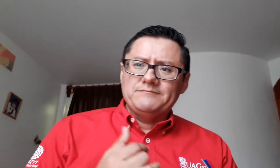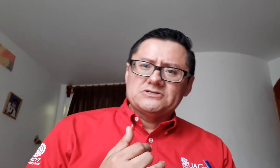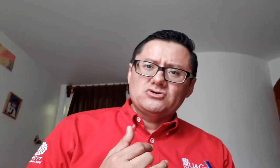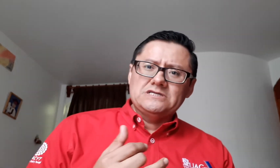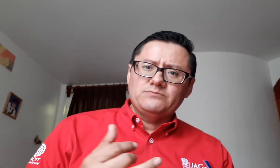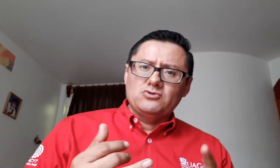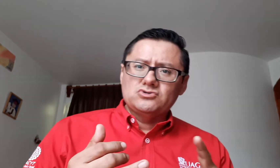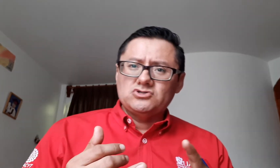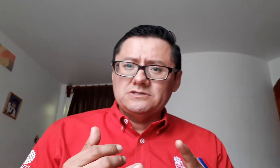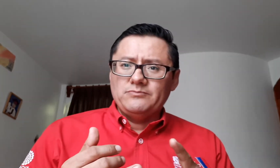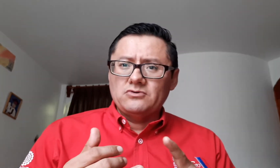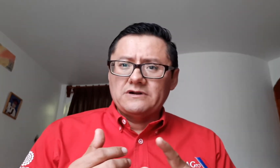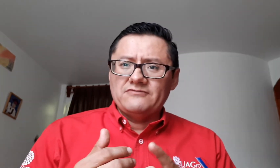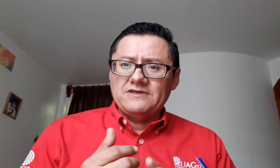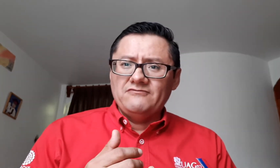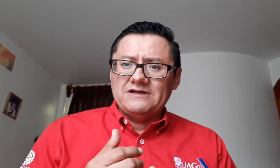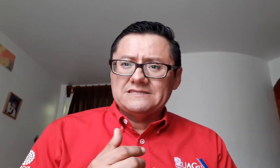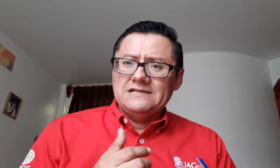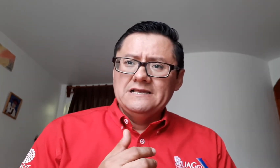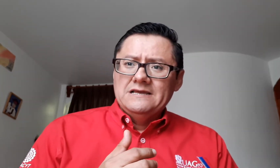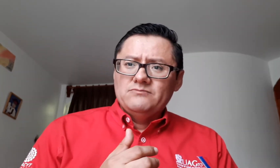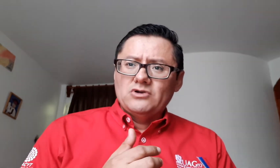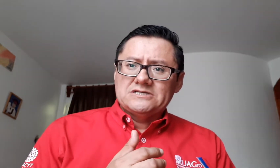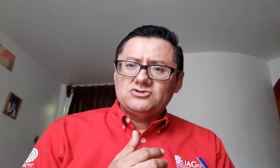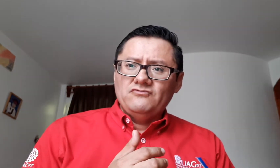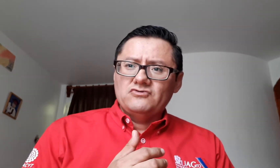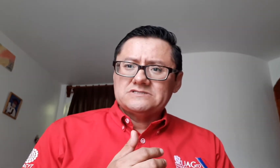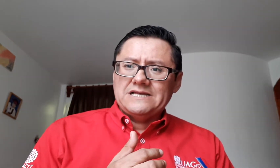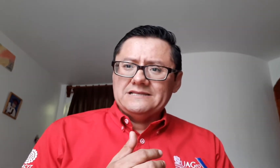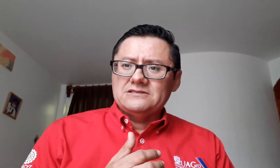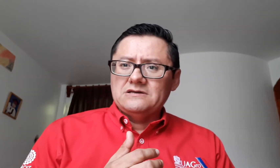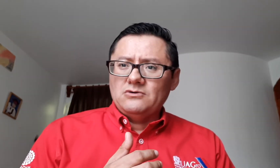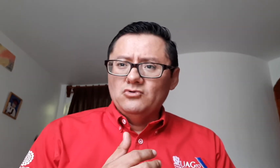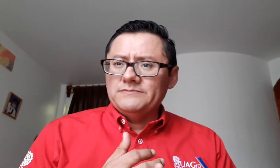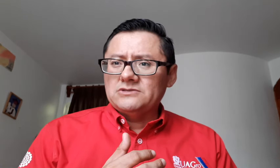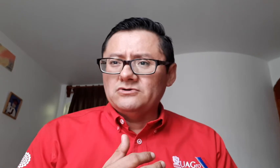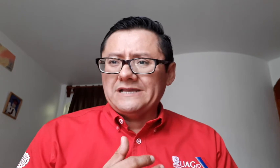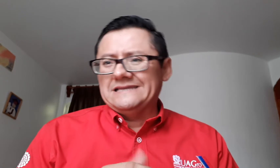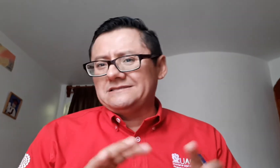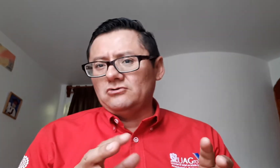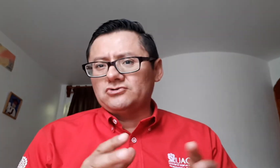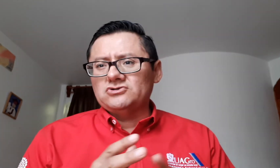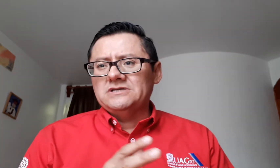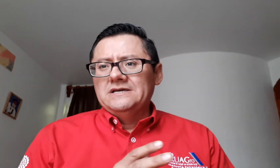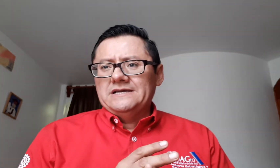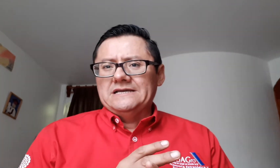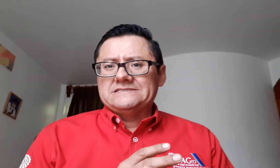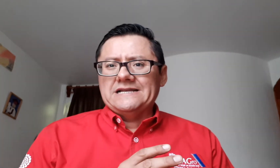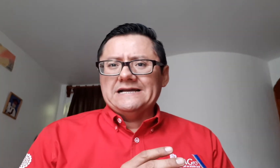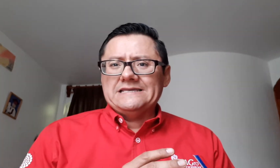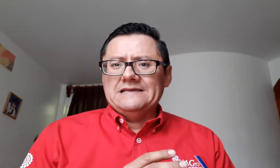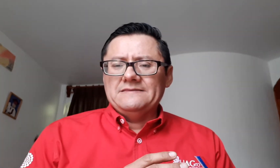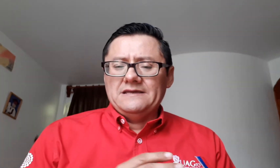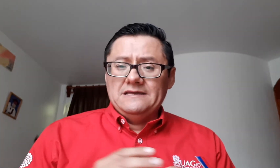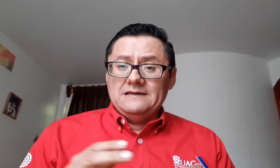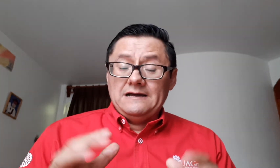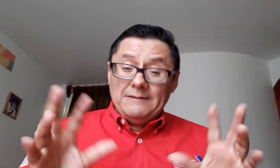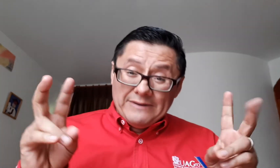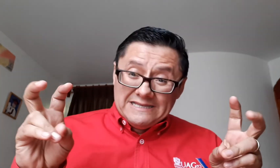tráfico de personas, producción de pornografía infantil, violación forzada de un menor, entre otros, será